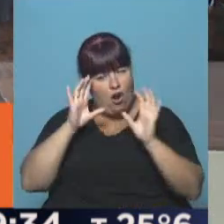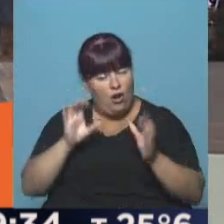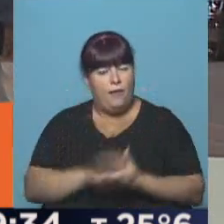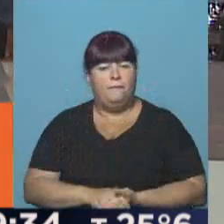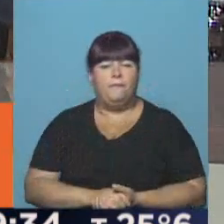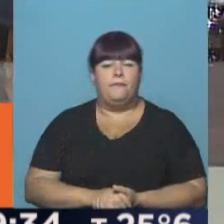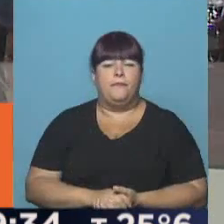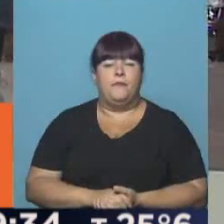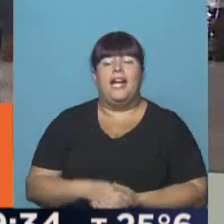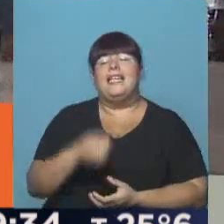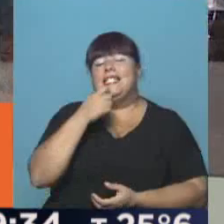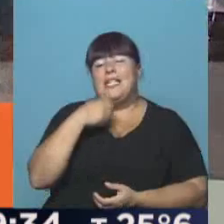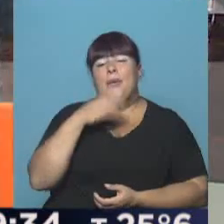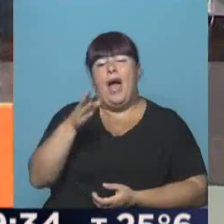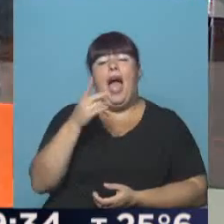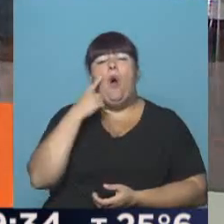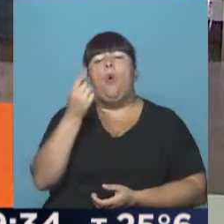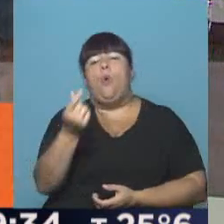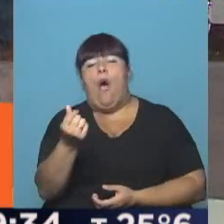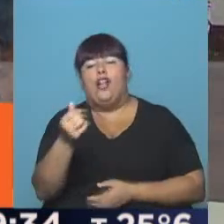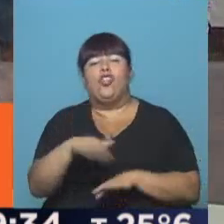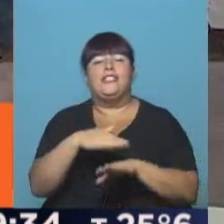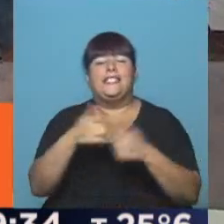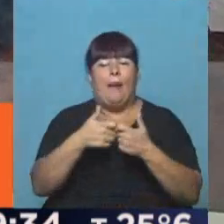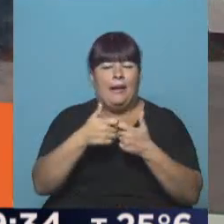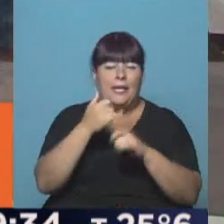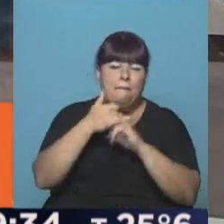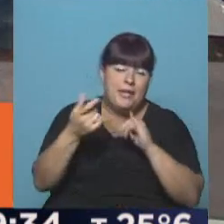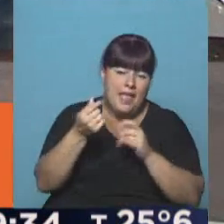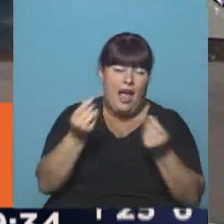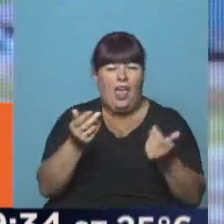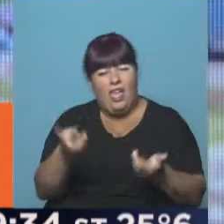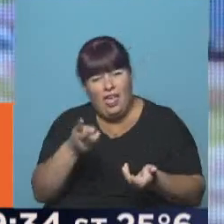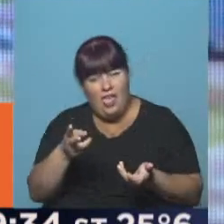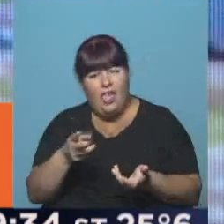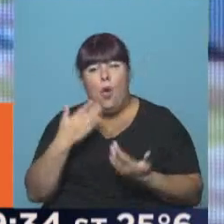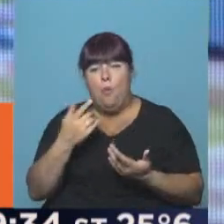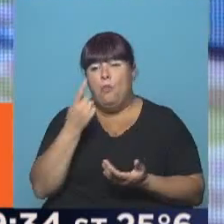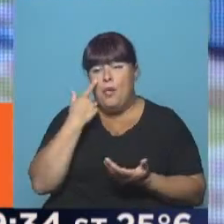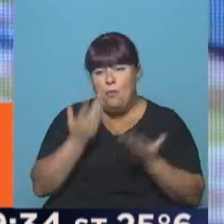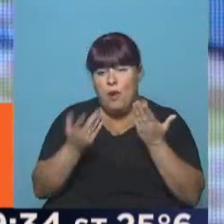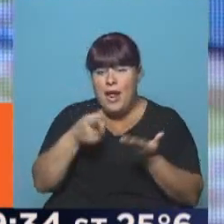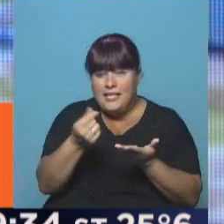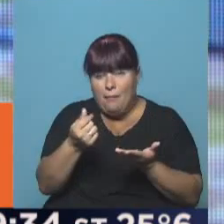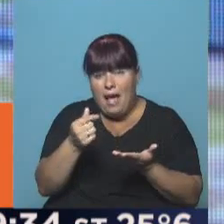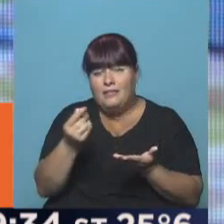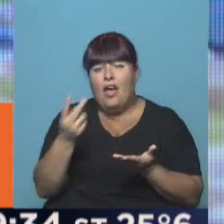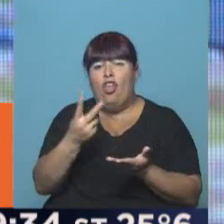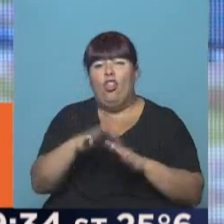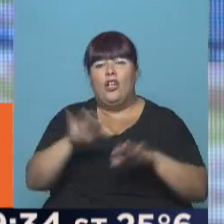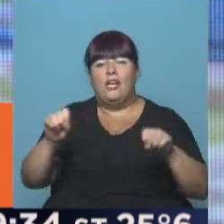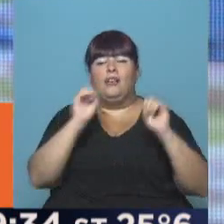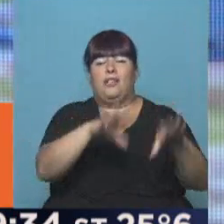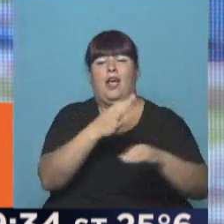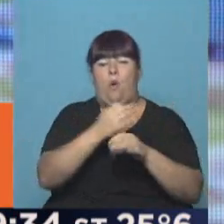eh si uno va a ver cuánto cuesta un par de zapatillas de mediano precio mediana calidad va a poder comprobar que con ese dinero pone dos chicos en la escuela